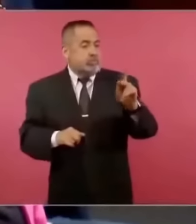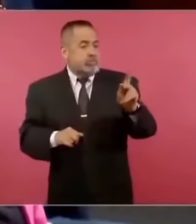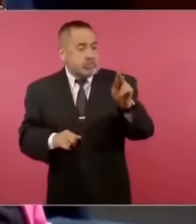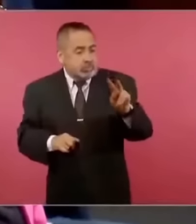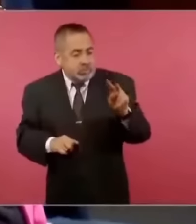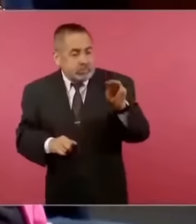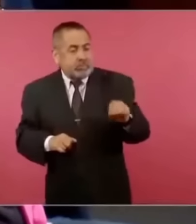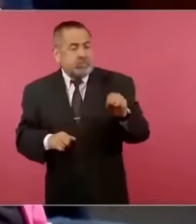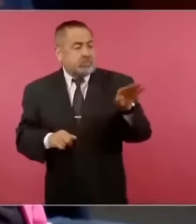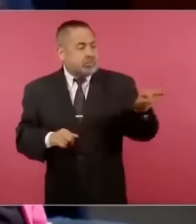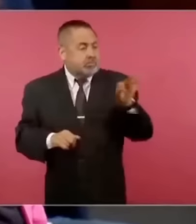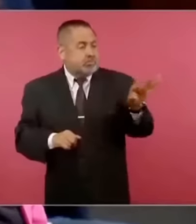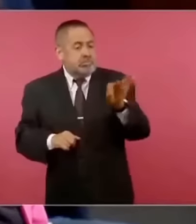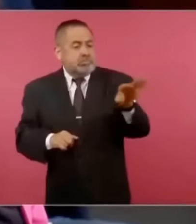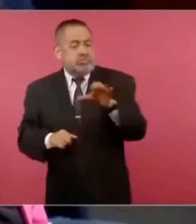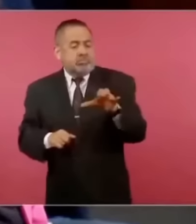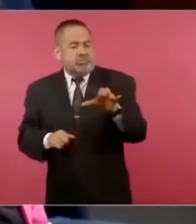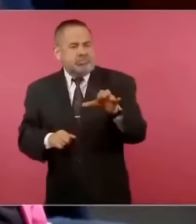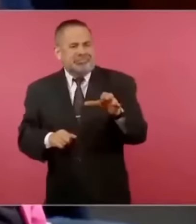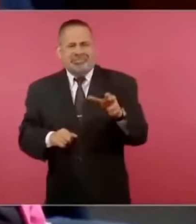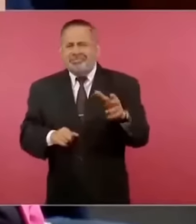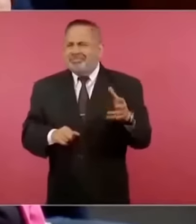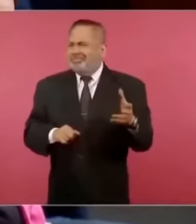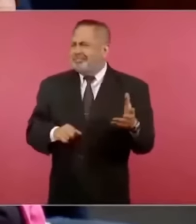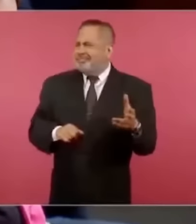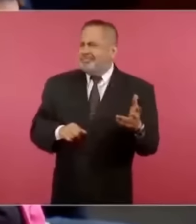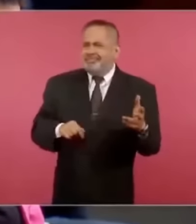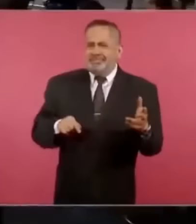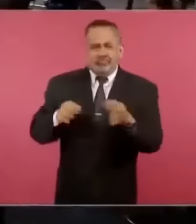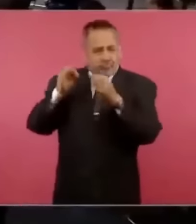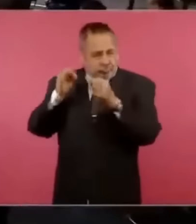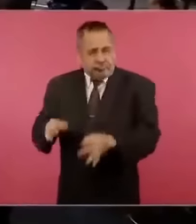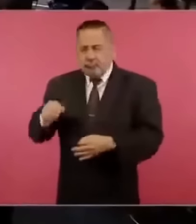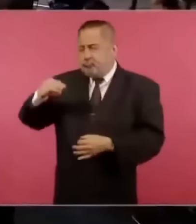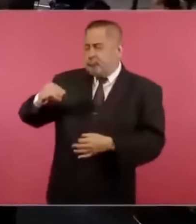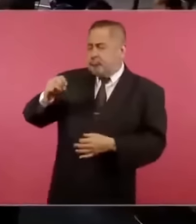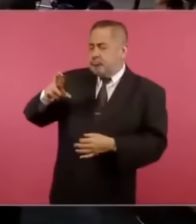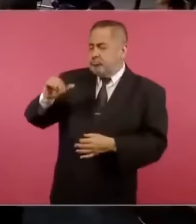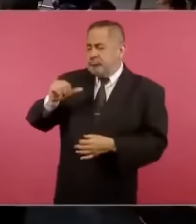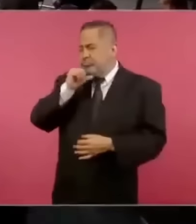los candidatos principales. Hay una candidata, presidente, que acaba de